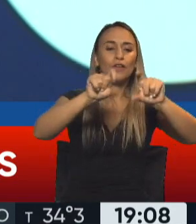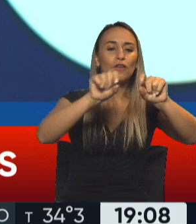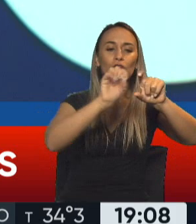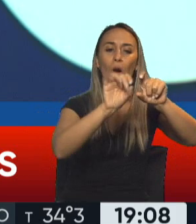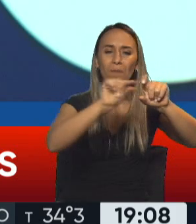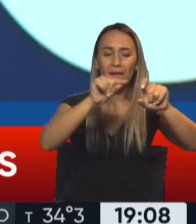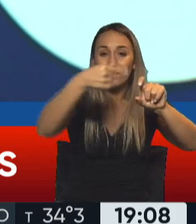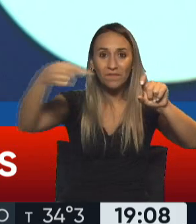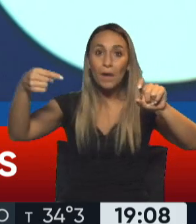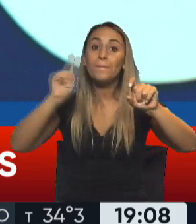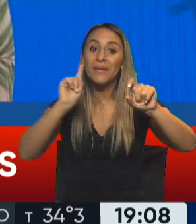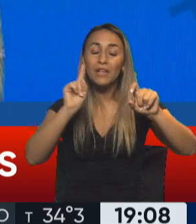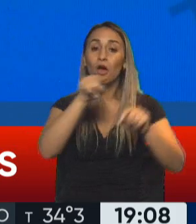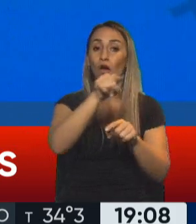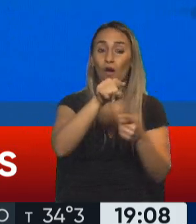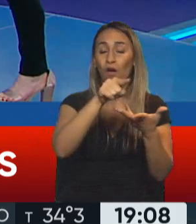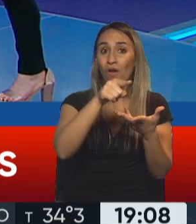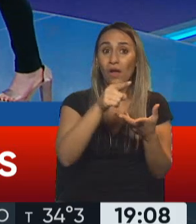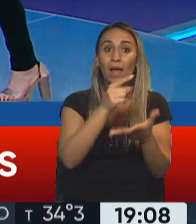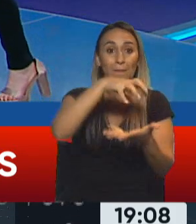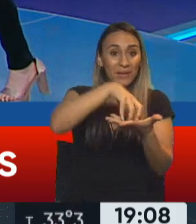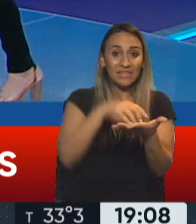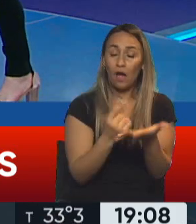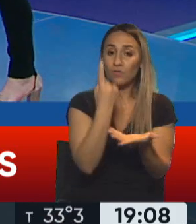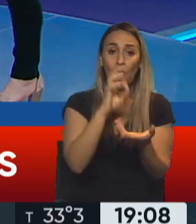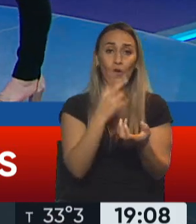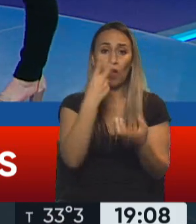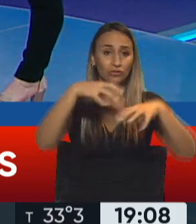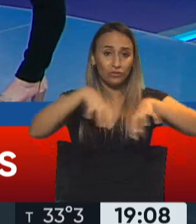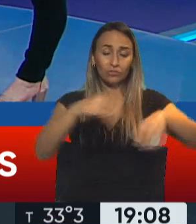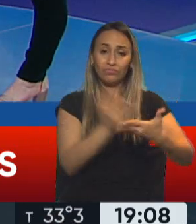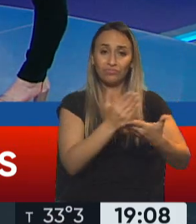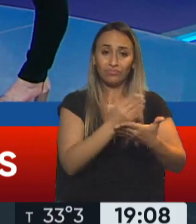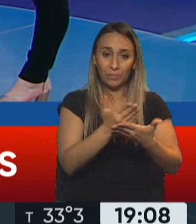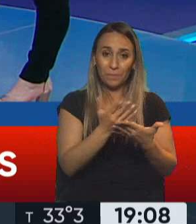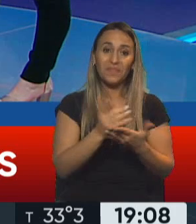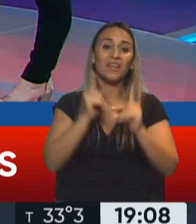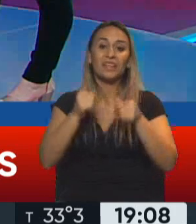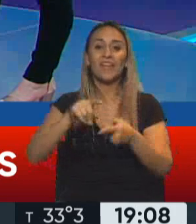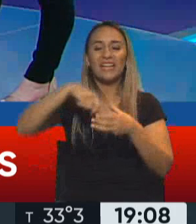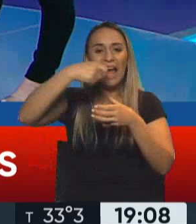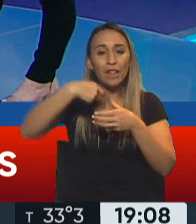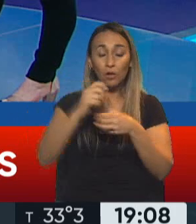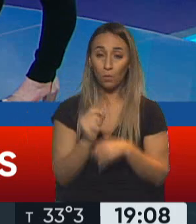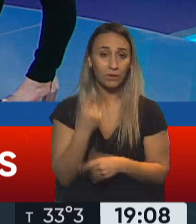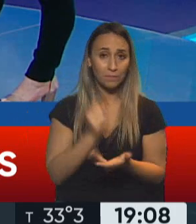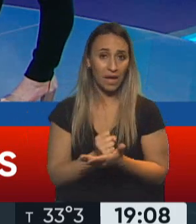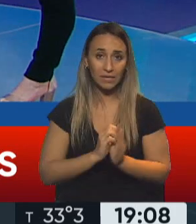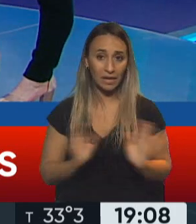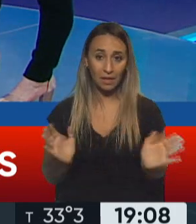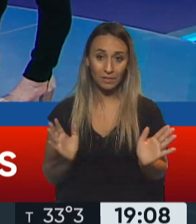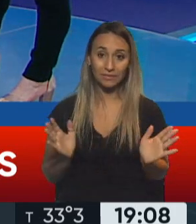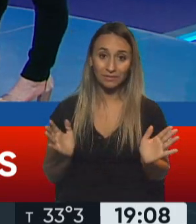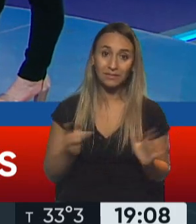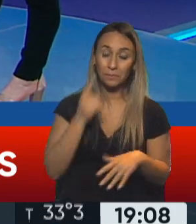el caso de los caldos? Una. Podemos ver una. Fíjate que tenemos más rubros,